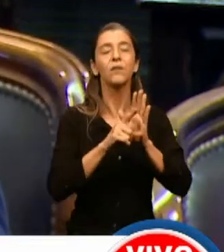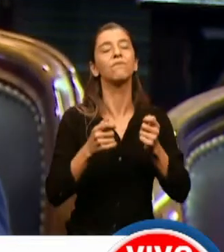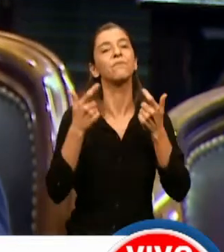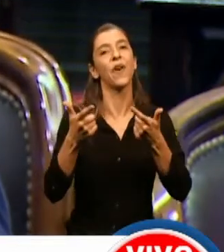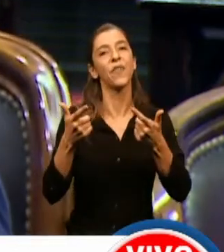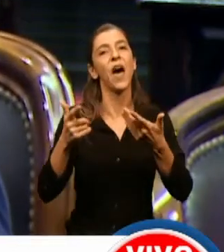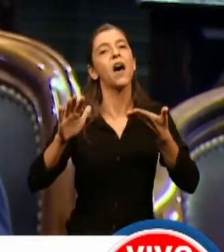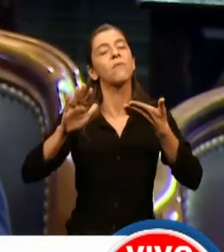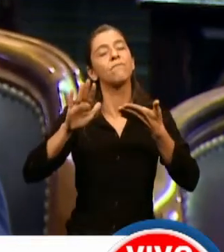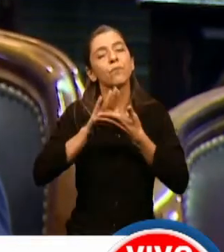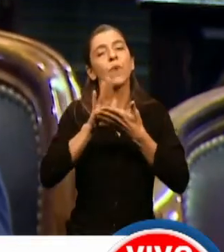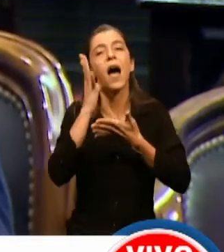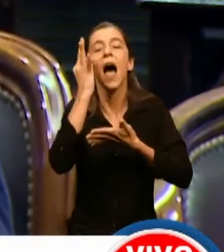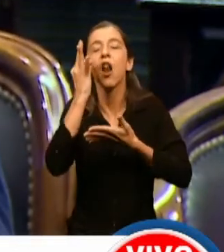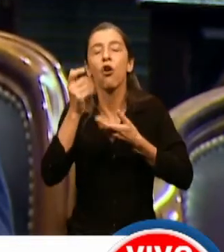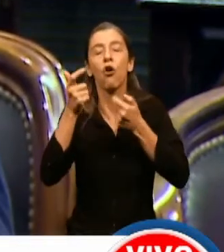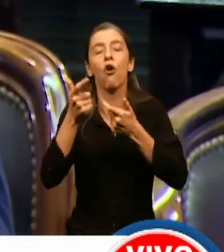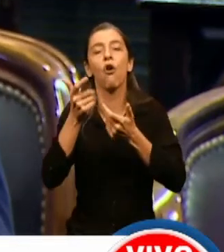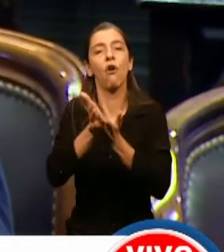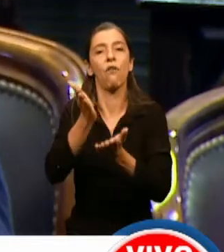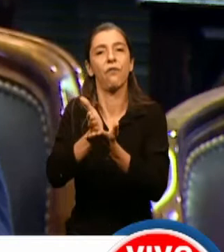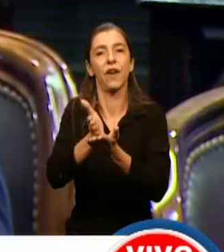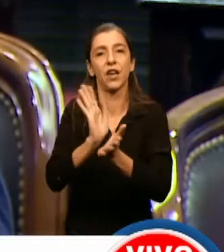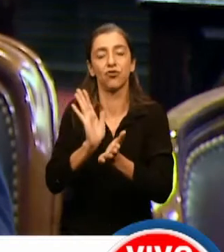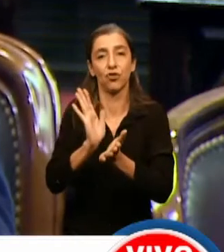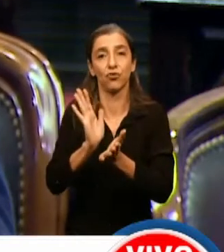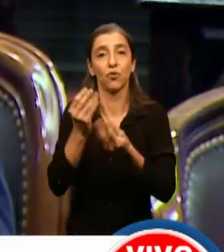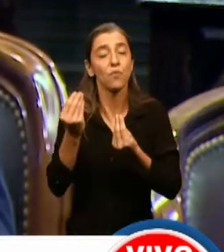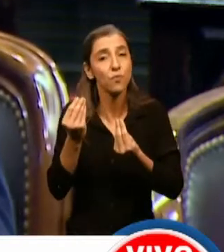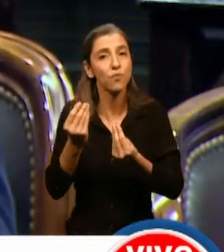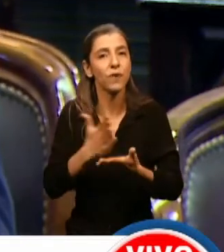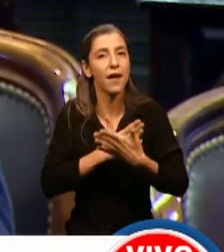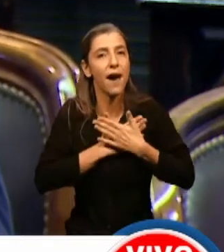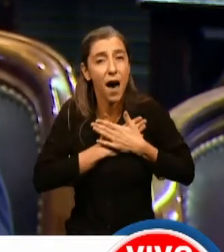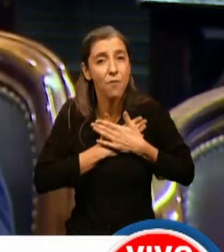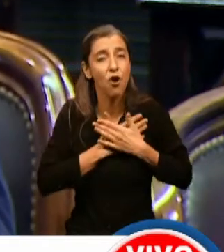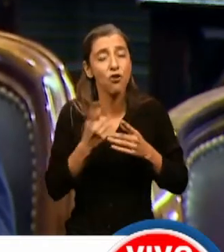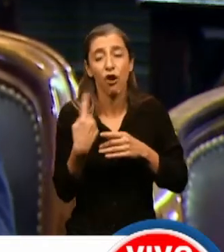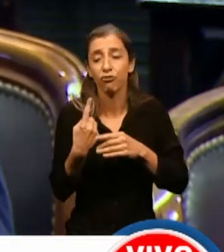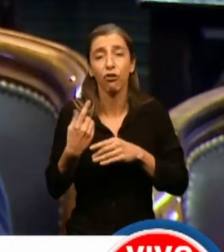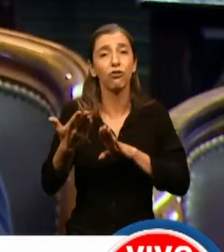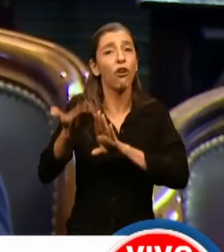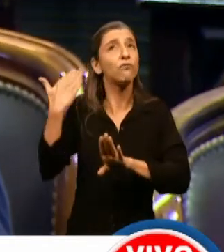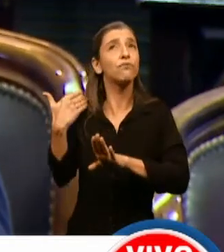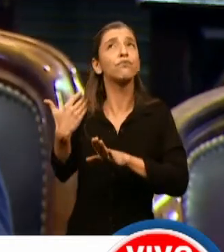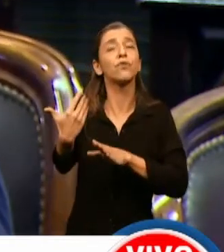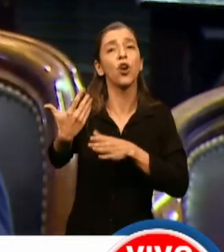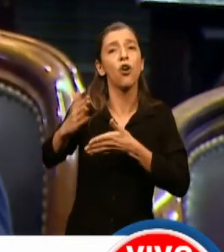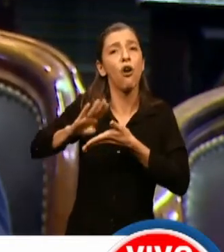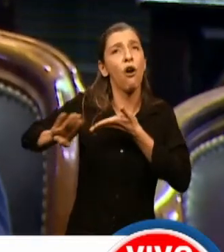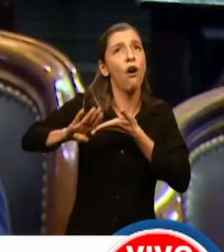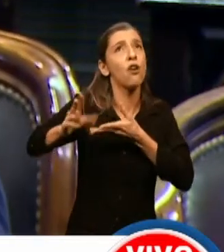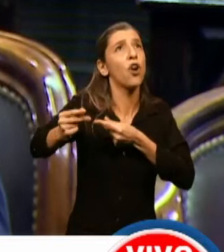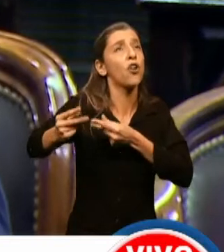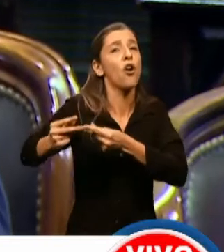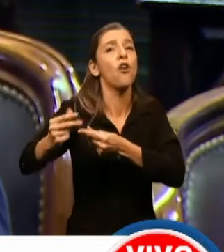y reconocimiento de derechos, porque el amor que les negamos es el impulso que tenemos